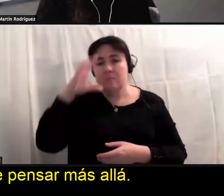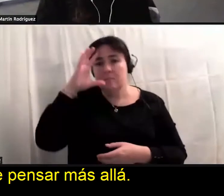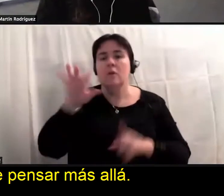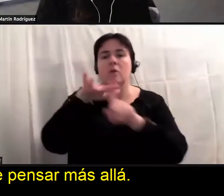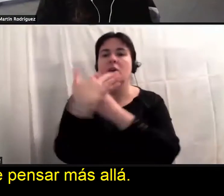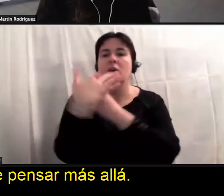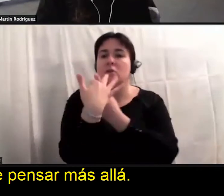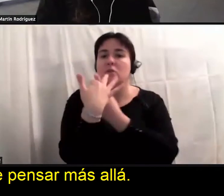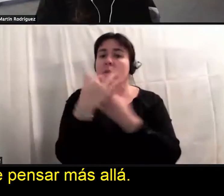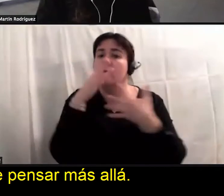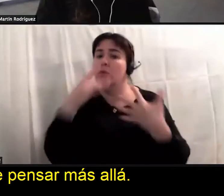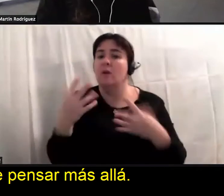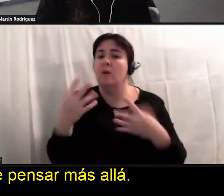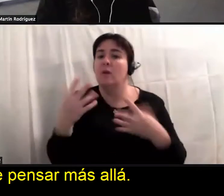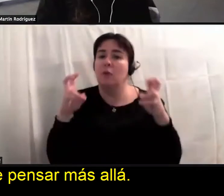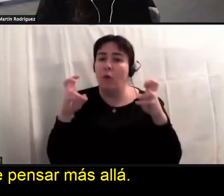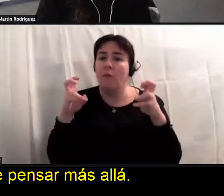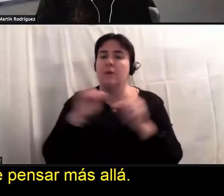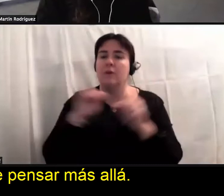de pandemia nos ha hecho